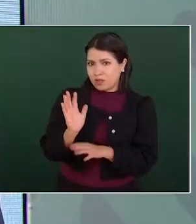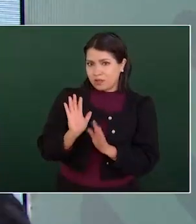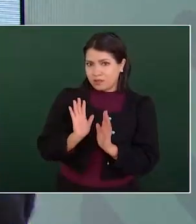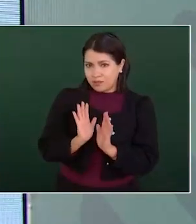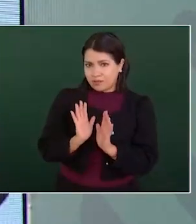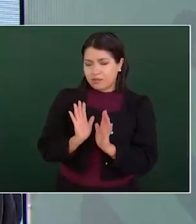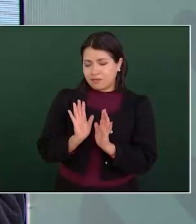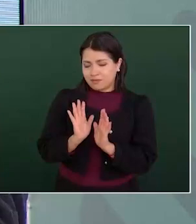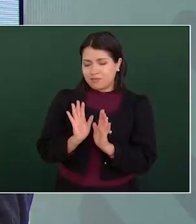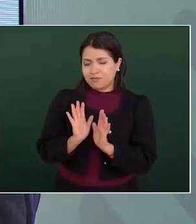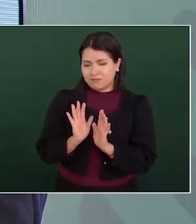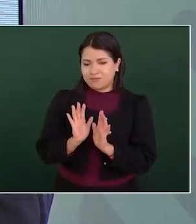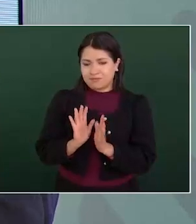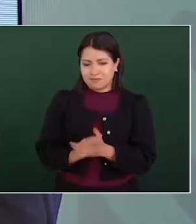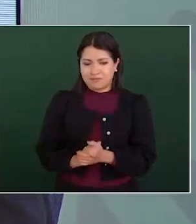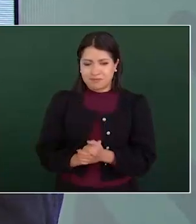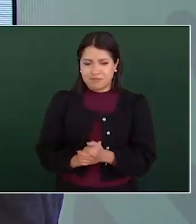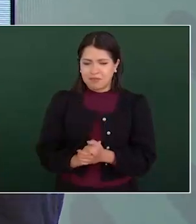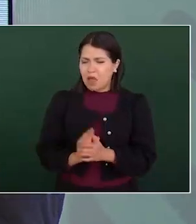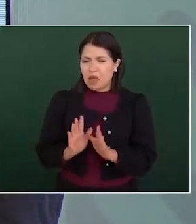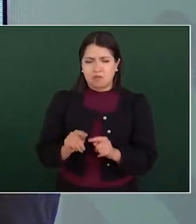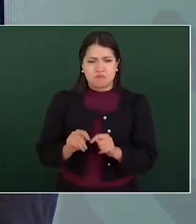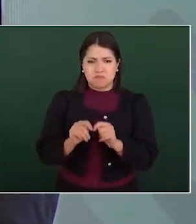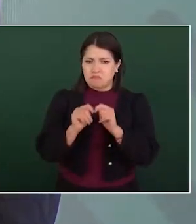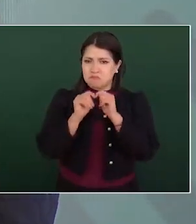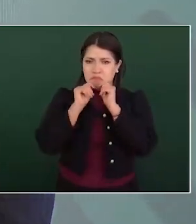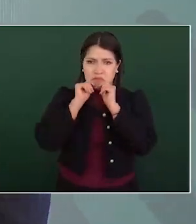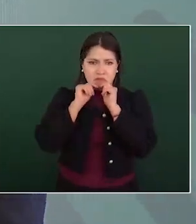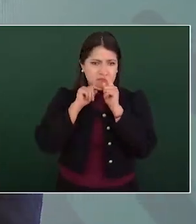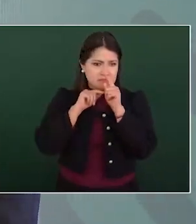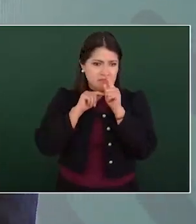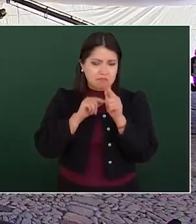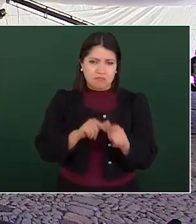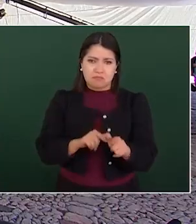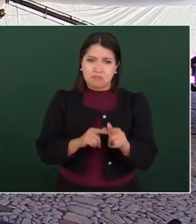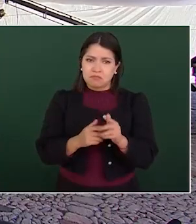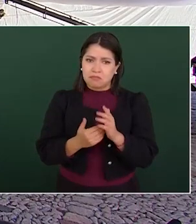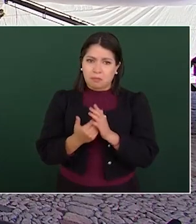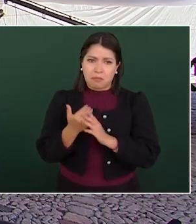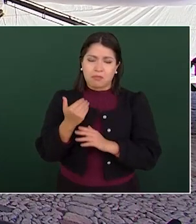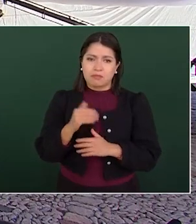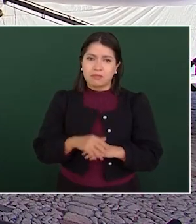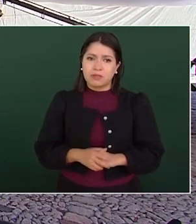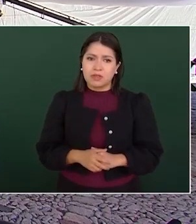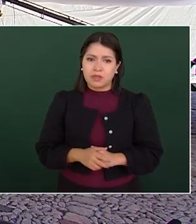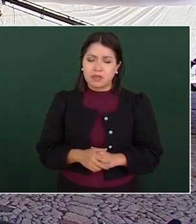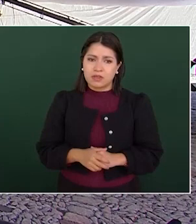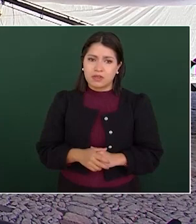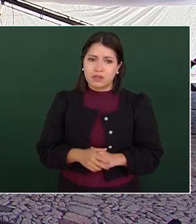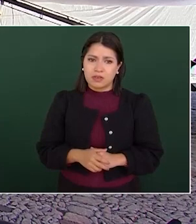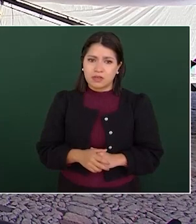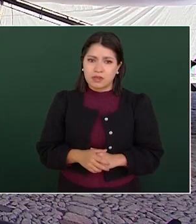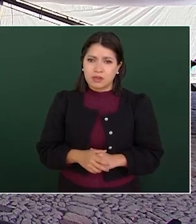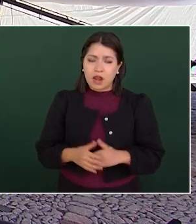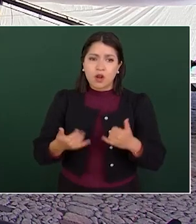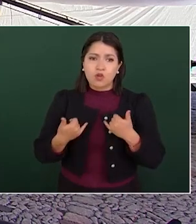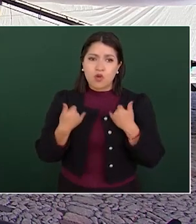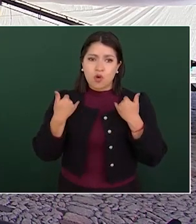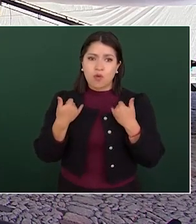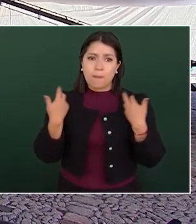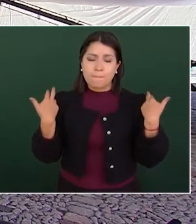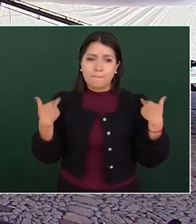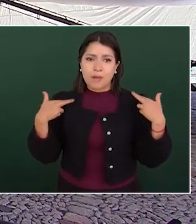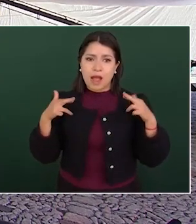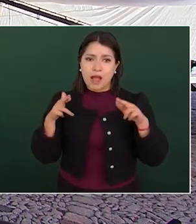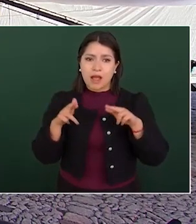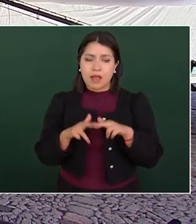De todas maneras, vamos a tener mayoría. A los normalistas, a los jóvenes normalistas